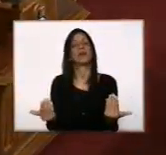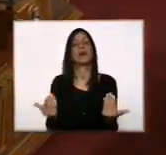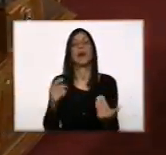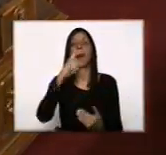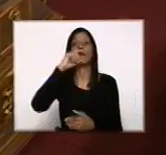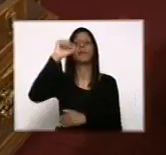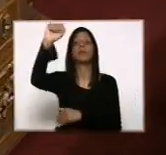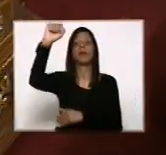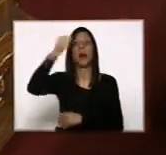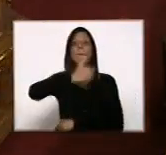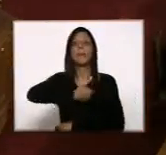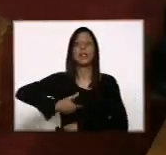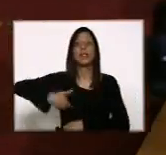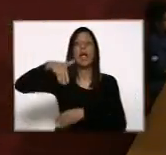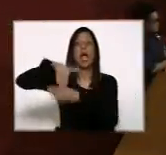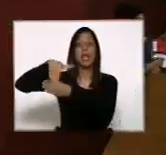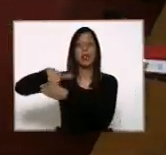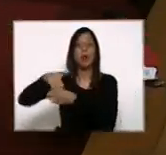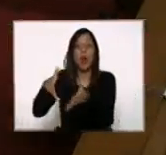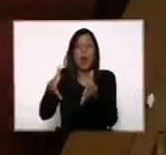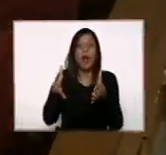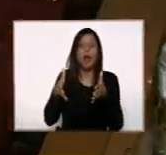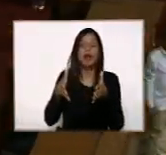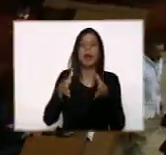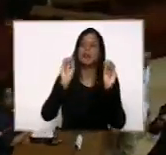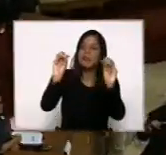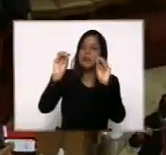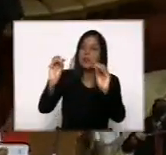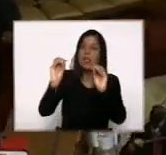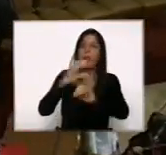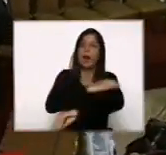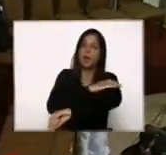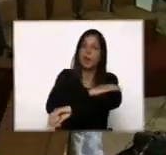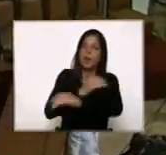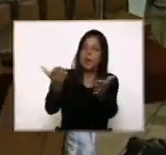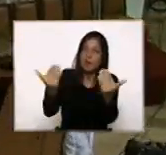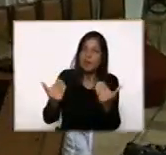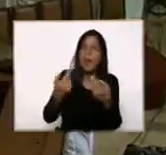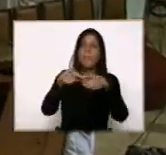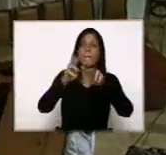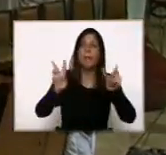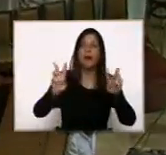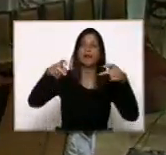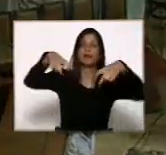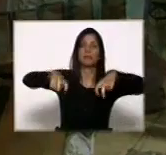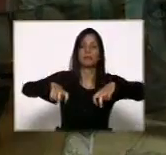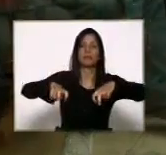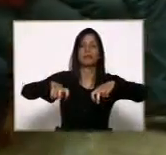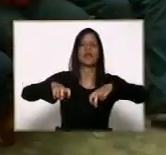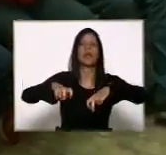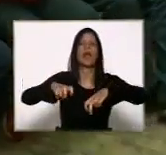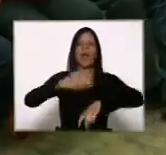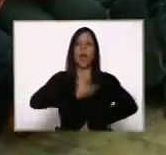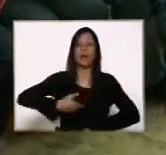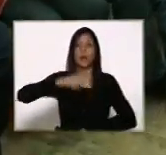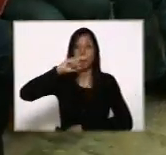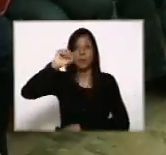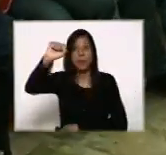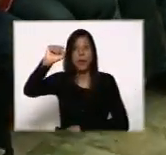la presidencia de la República, los invitó al Palacio de Miraflores. Cada invitación al Palacio de